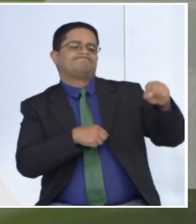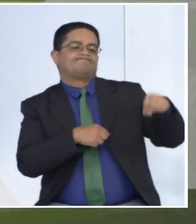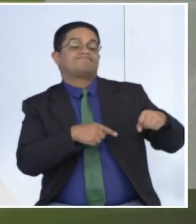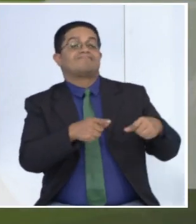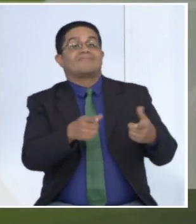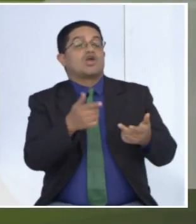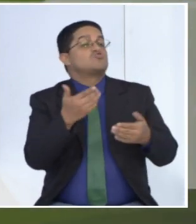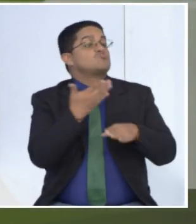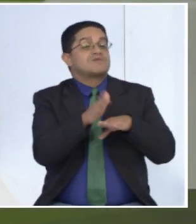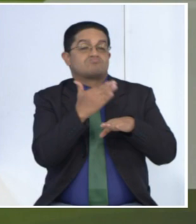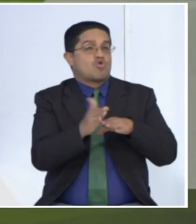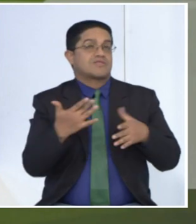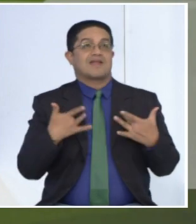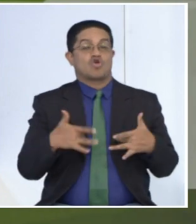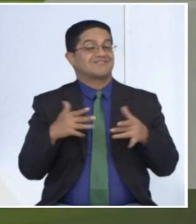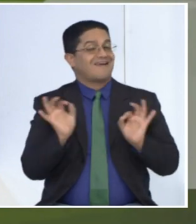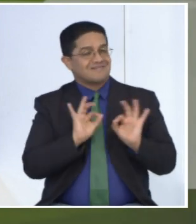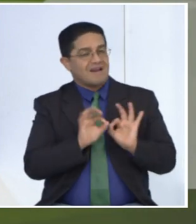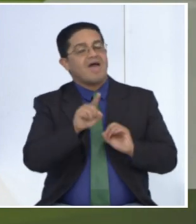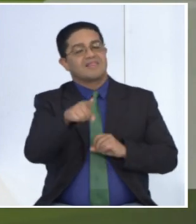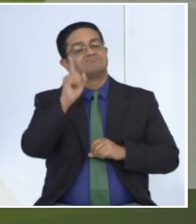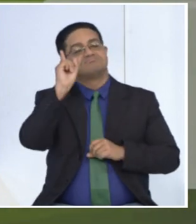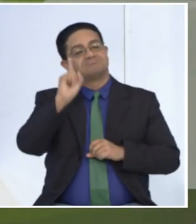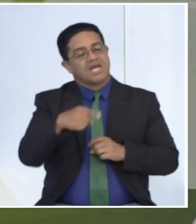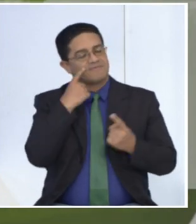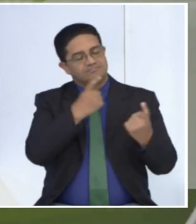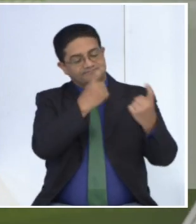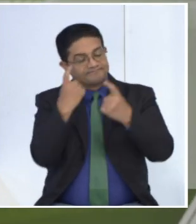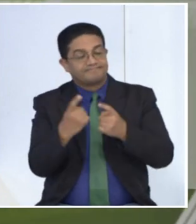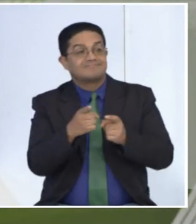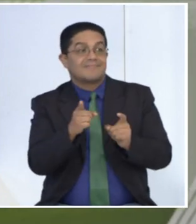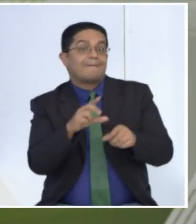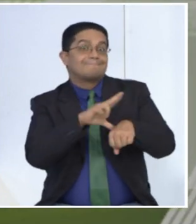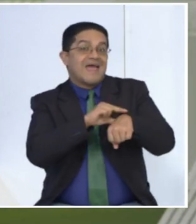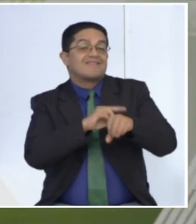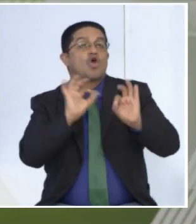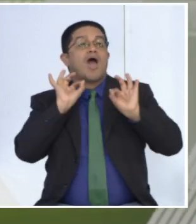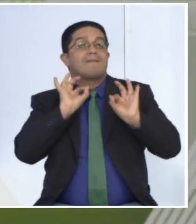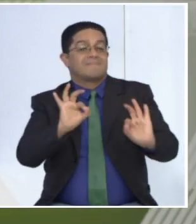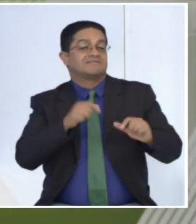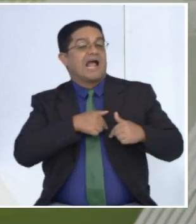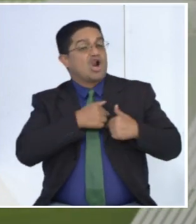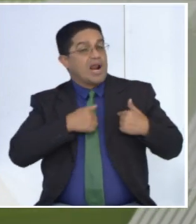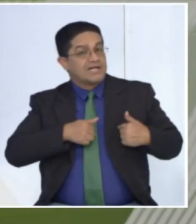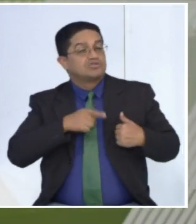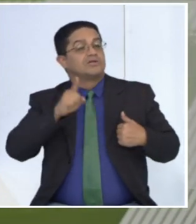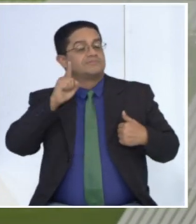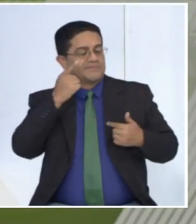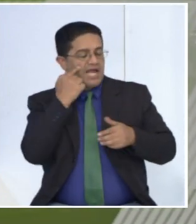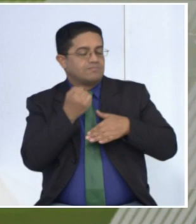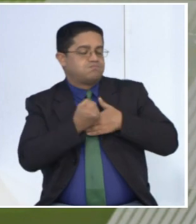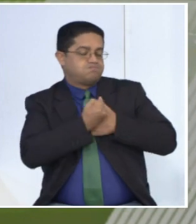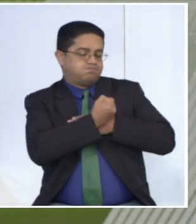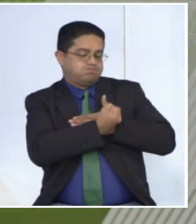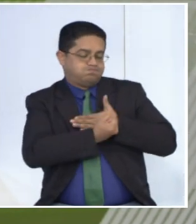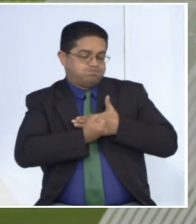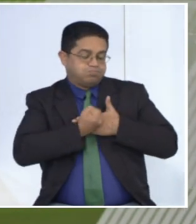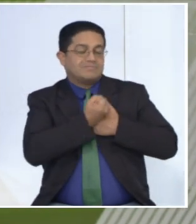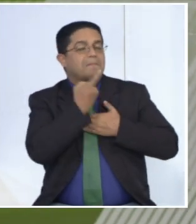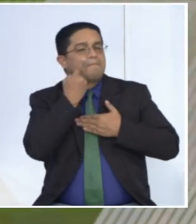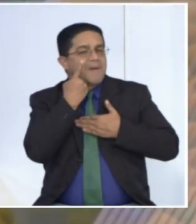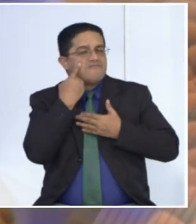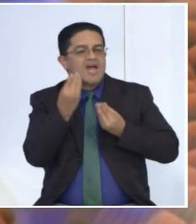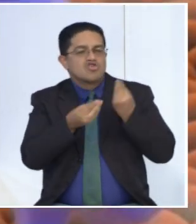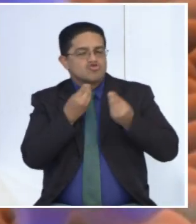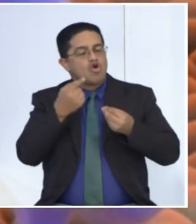anualmente debería saber cuál es su estatus vascular y quién mejor que el cirujano cardiovascular para poder hacer el ultrasonido o la ecografía Doppler de los miembros